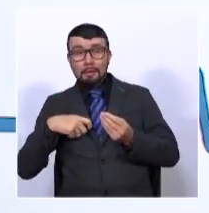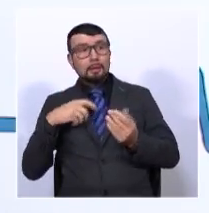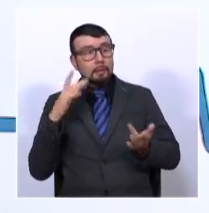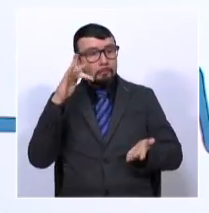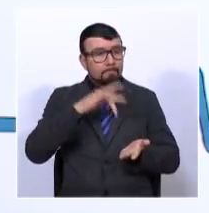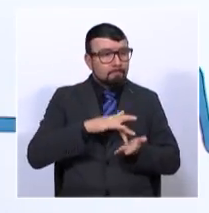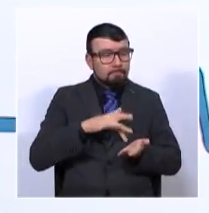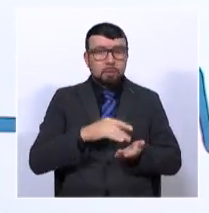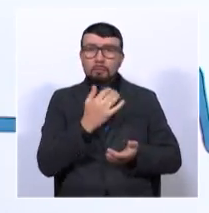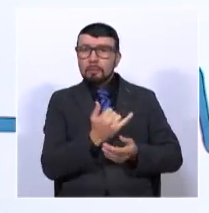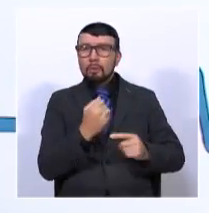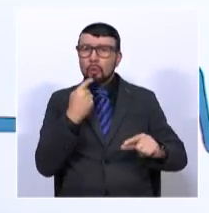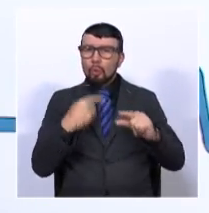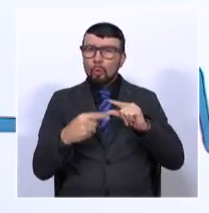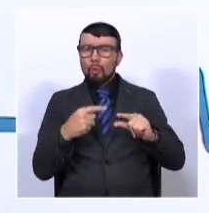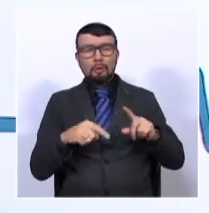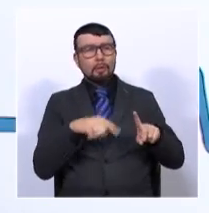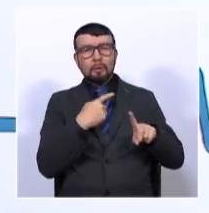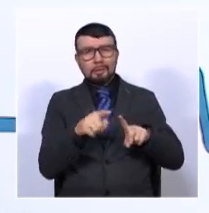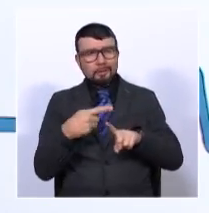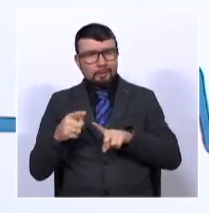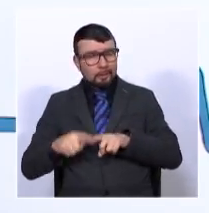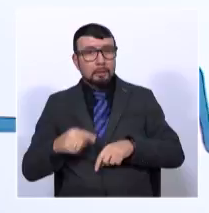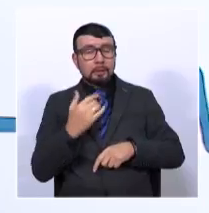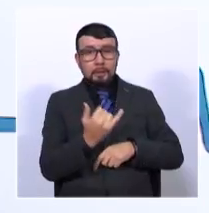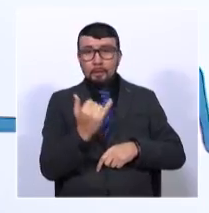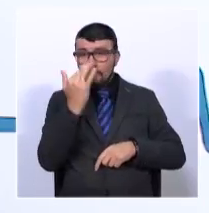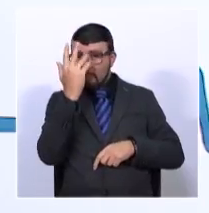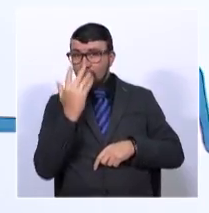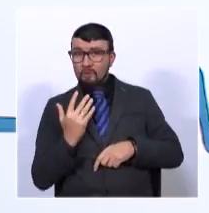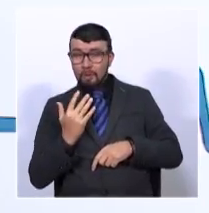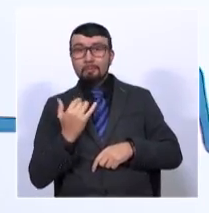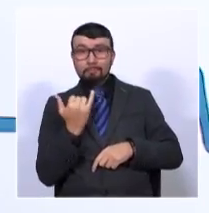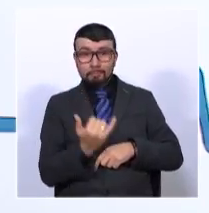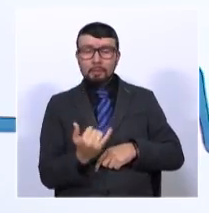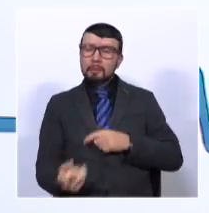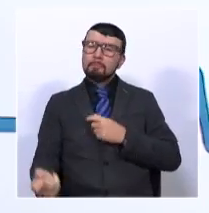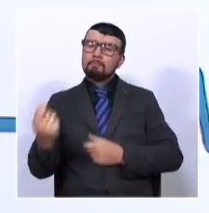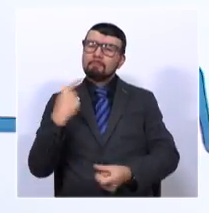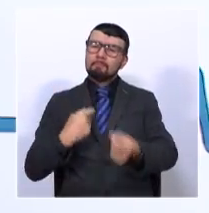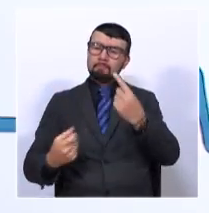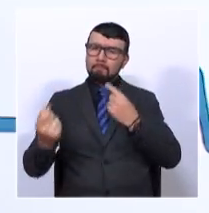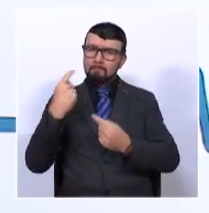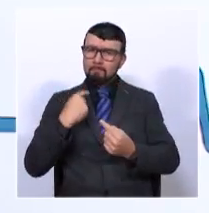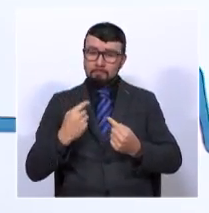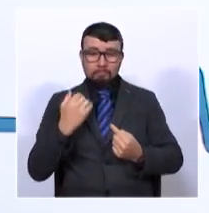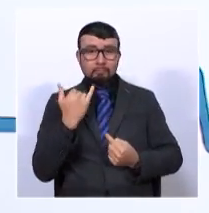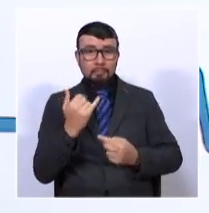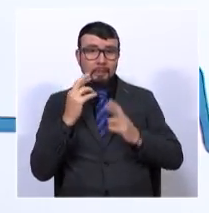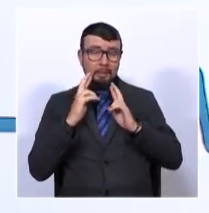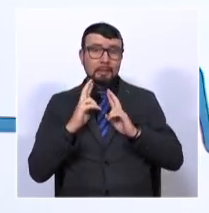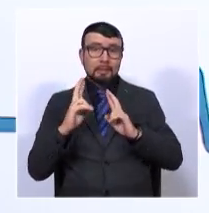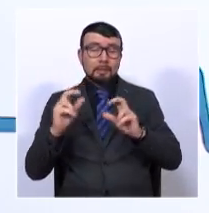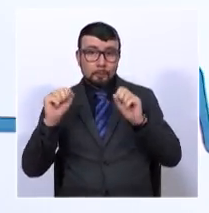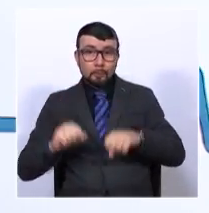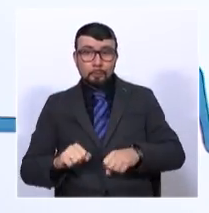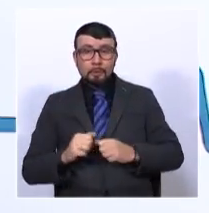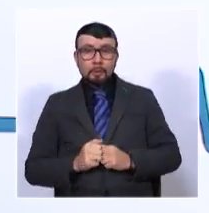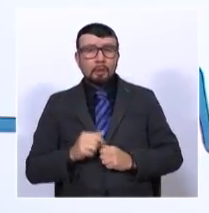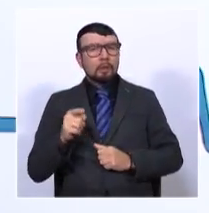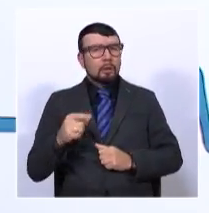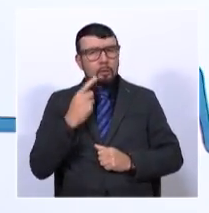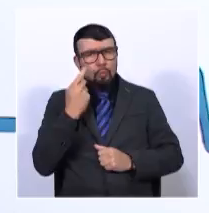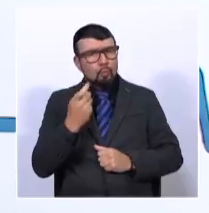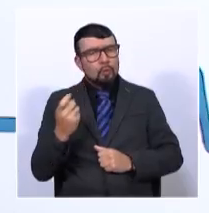correo electrónico y también en Facebook Live y en Facebook buscando medicamentos Dr. Rojas, y